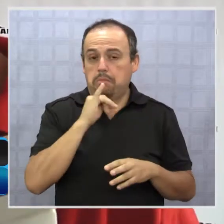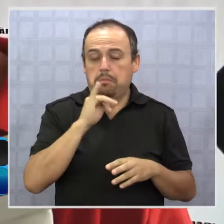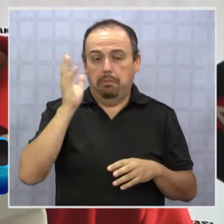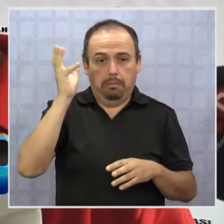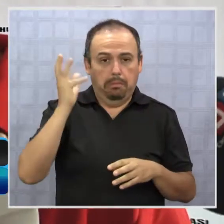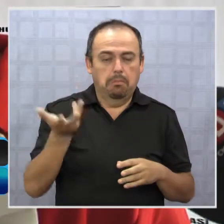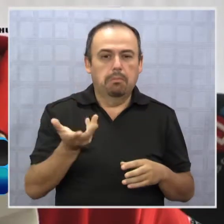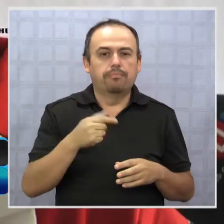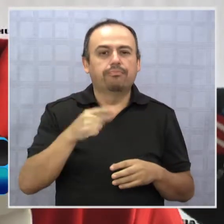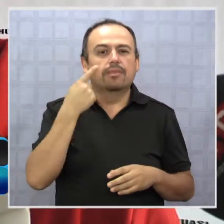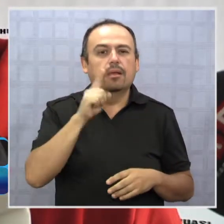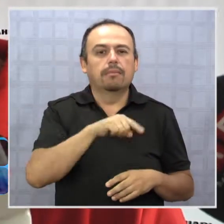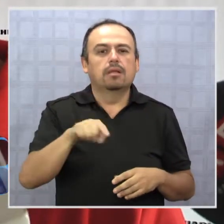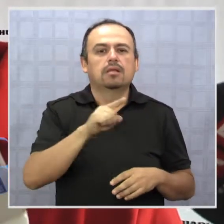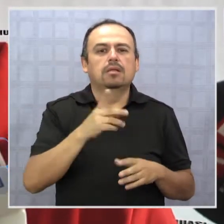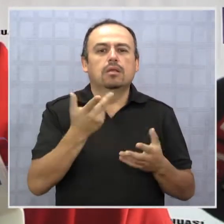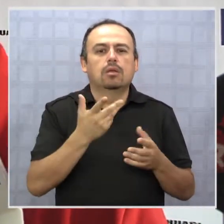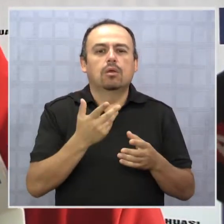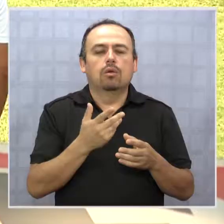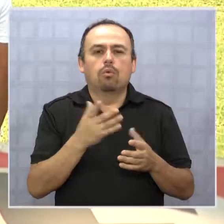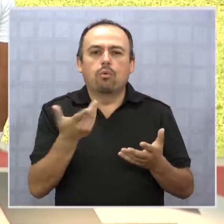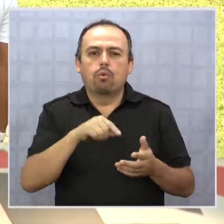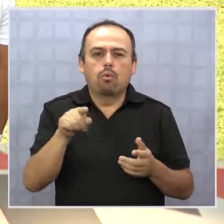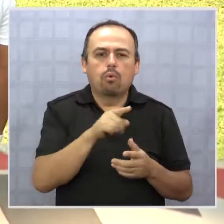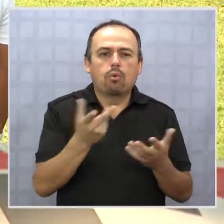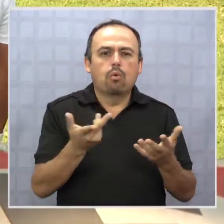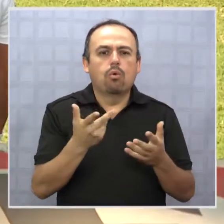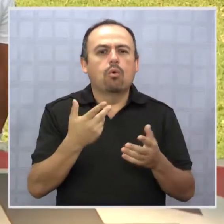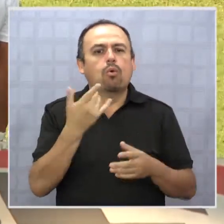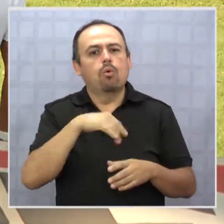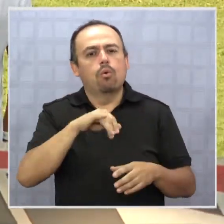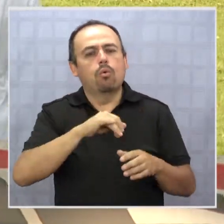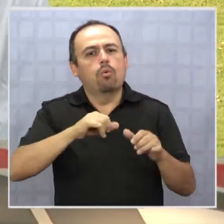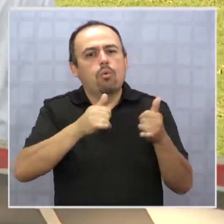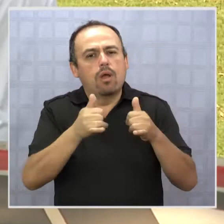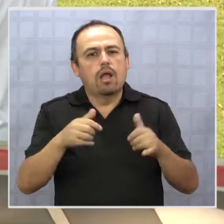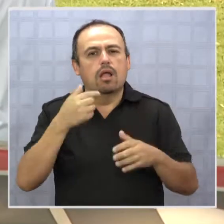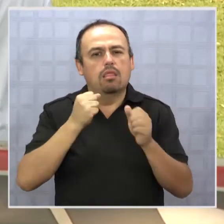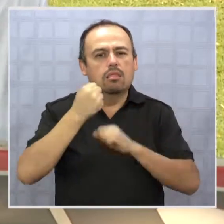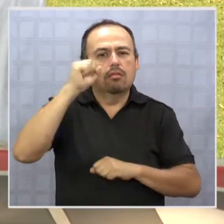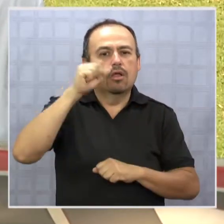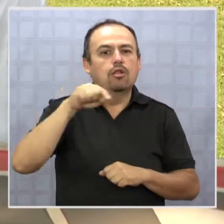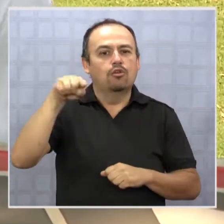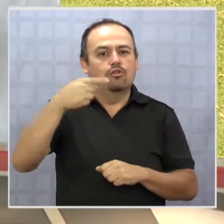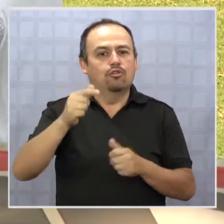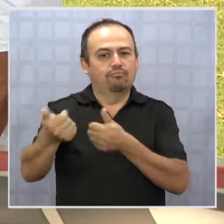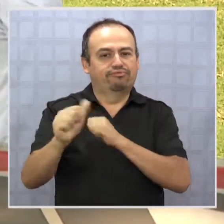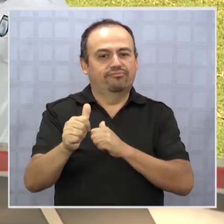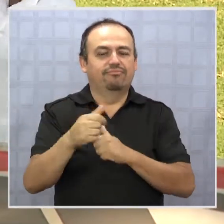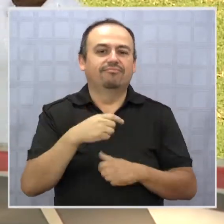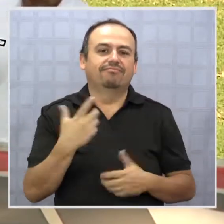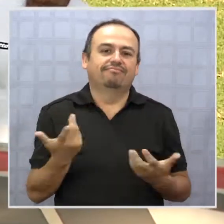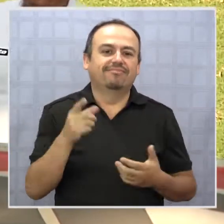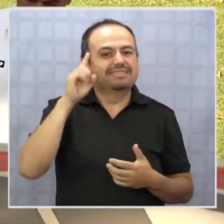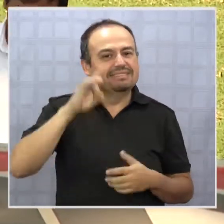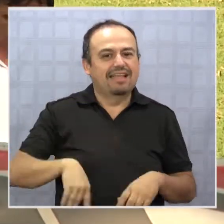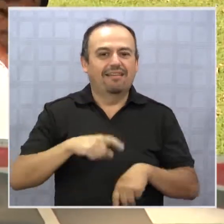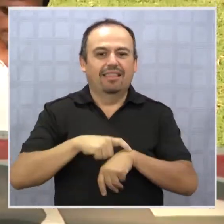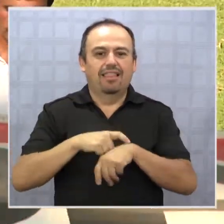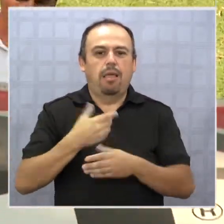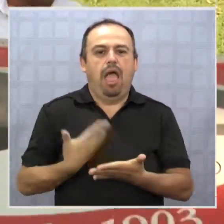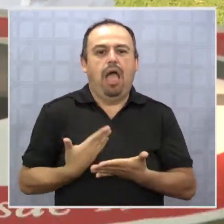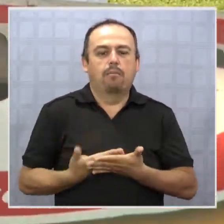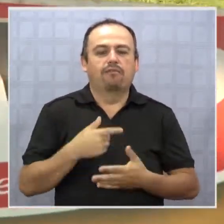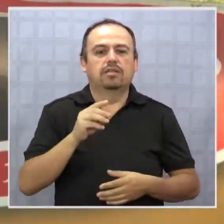ahí no se sacaron grandes diferencias. Cambios obligados para Muciano, que los del Piduco supieron aprovechar en el segundo tiempo. A